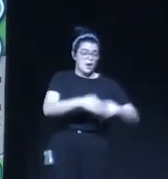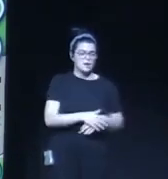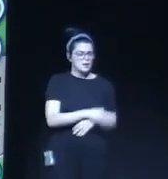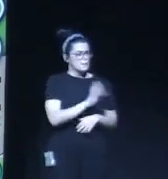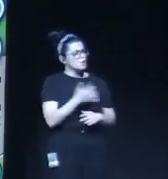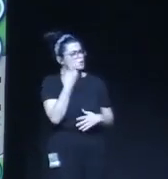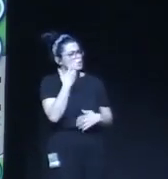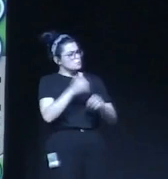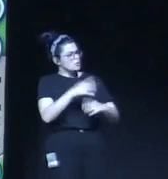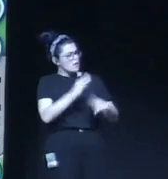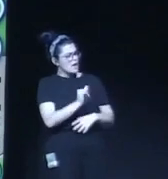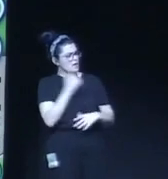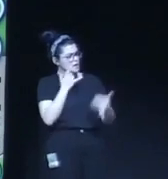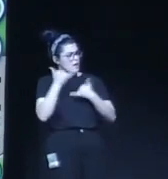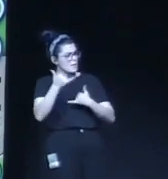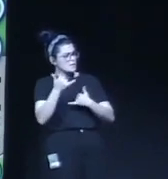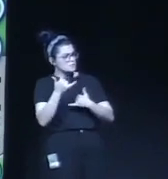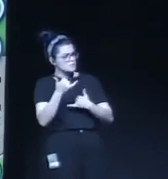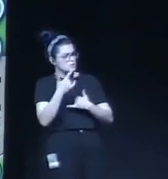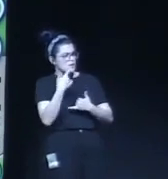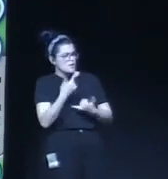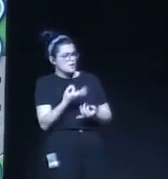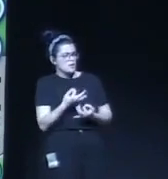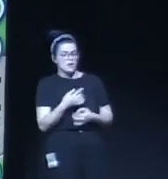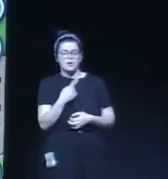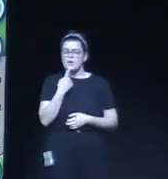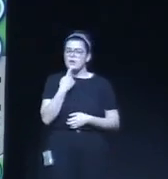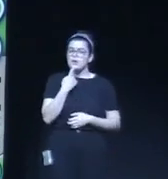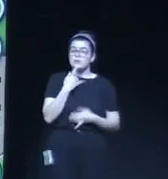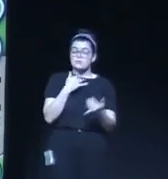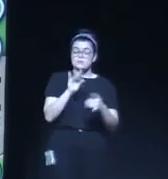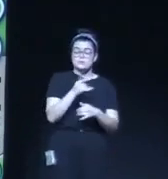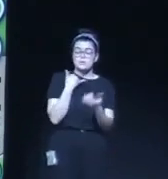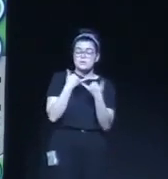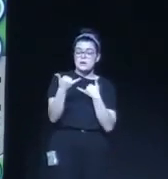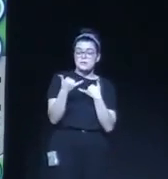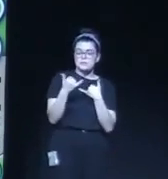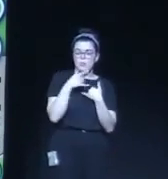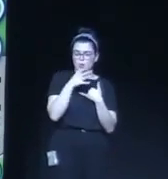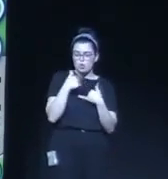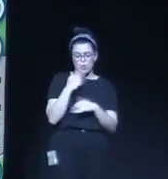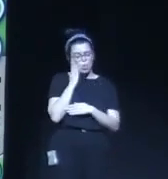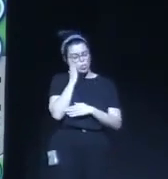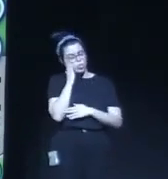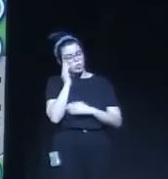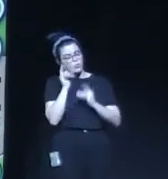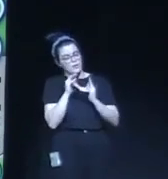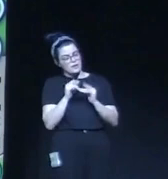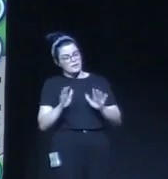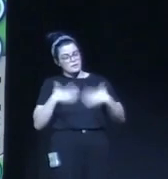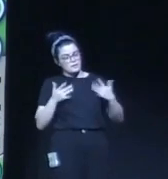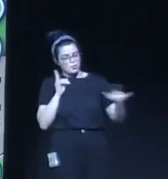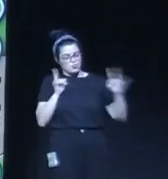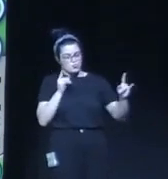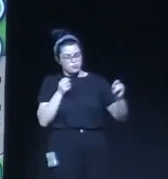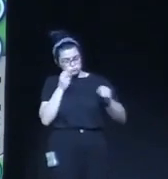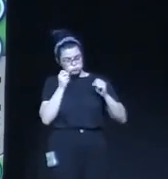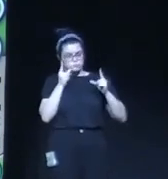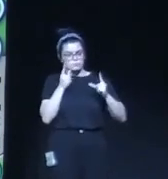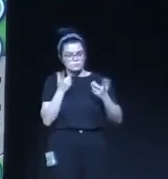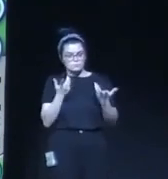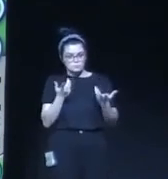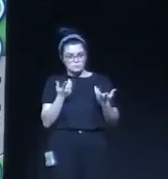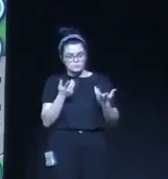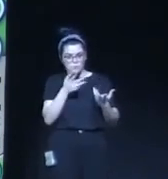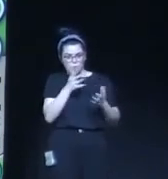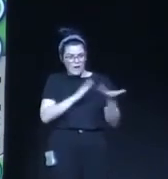tú llamas y dices, llamas, oye, está habiendo una explosión. Llamas porque a veces a mí me ha despertado el ruido del